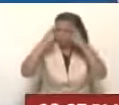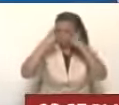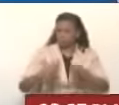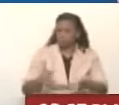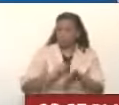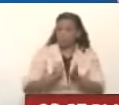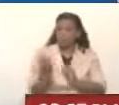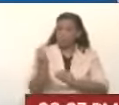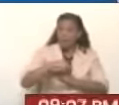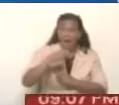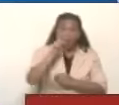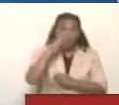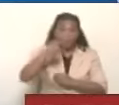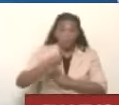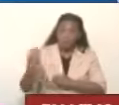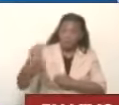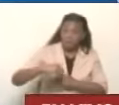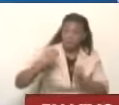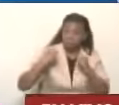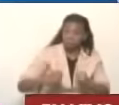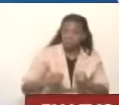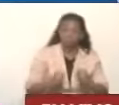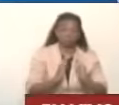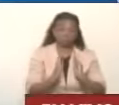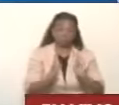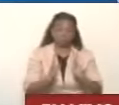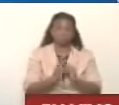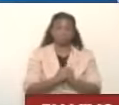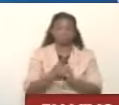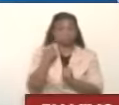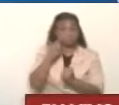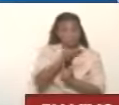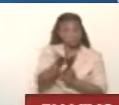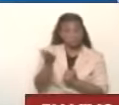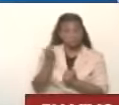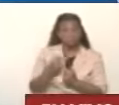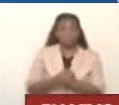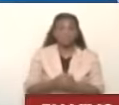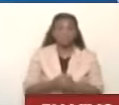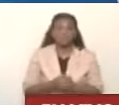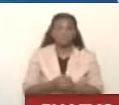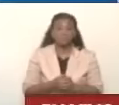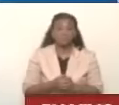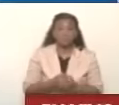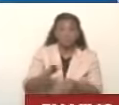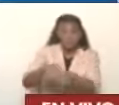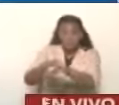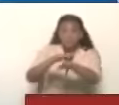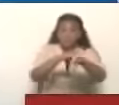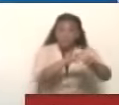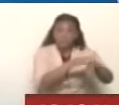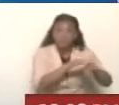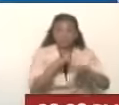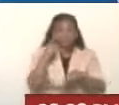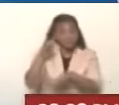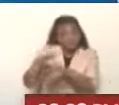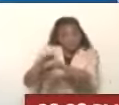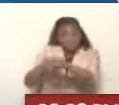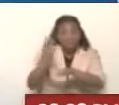mucho más que nosotros. Chucho, Potro, Omar Enrique,